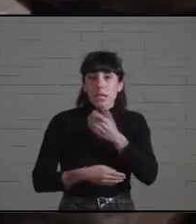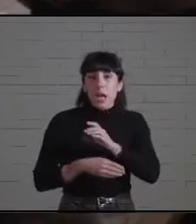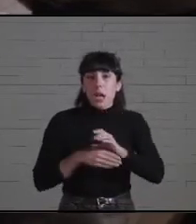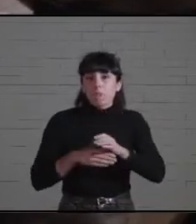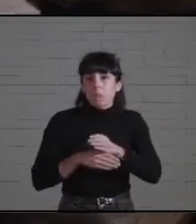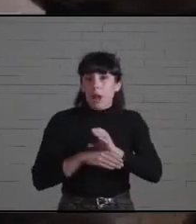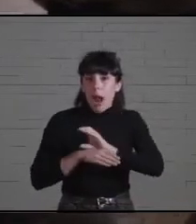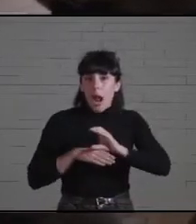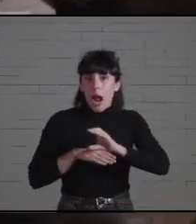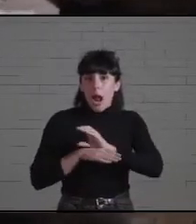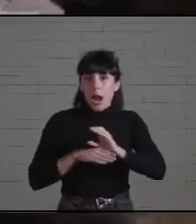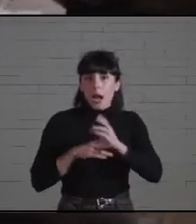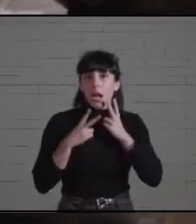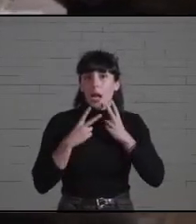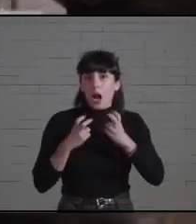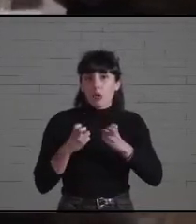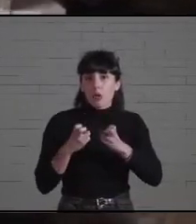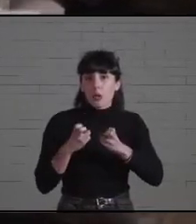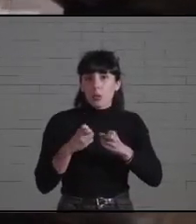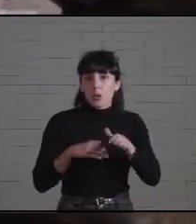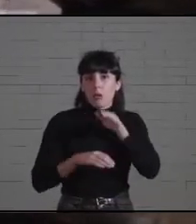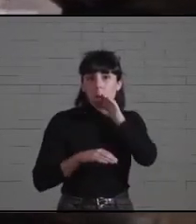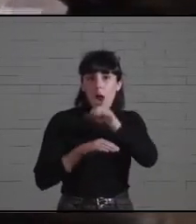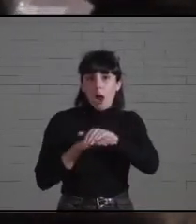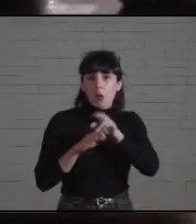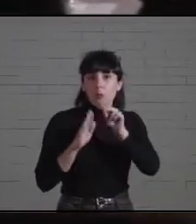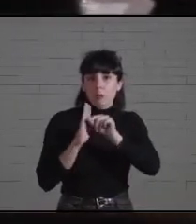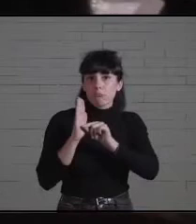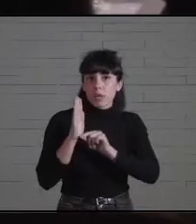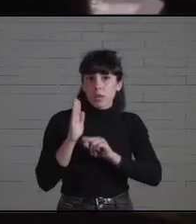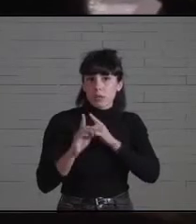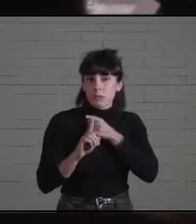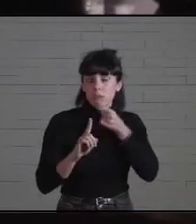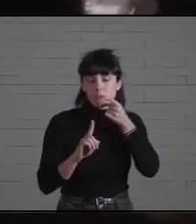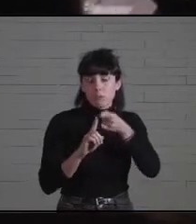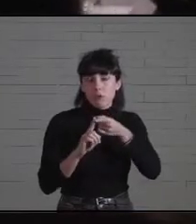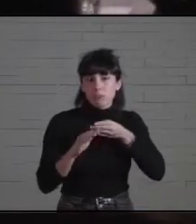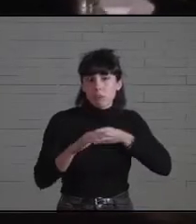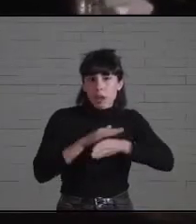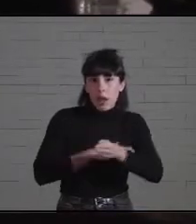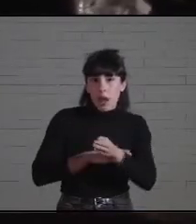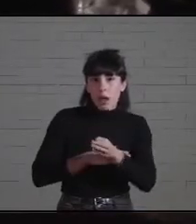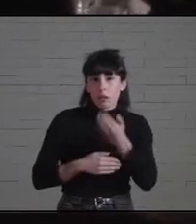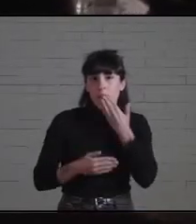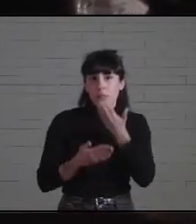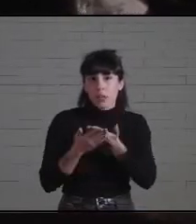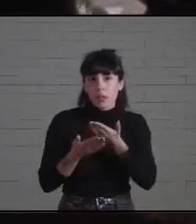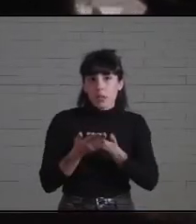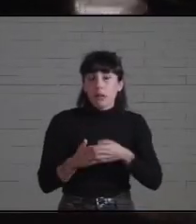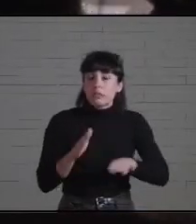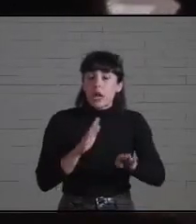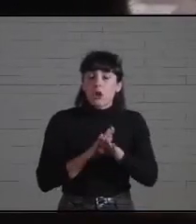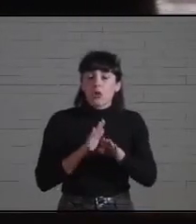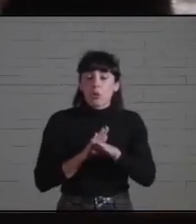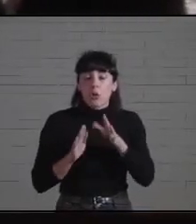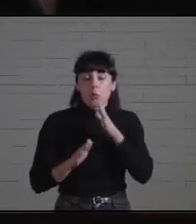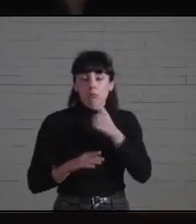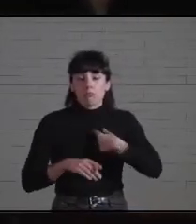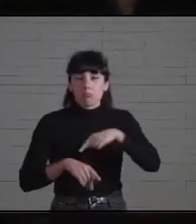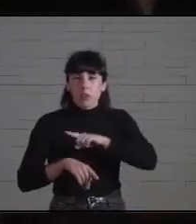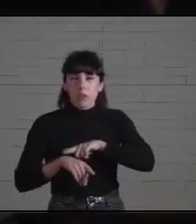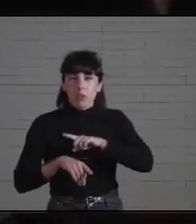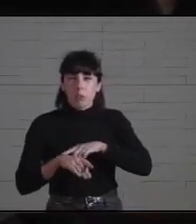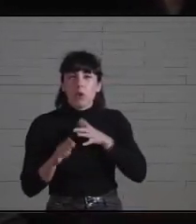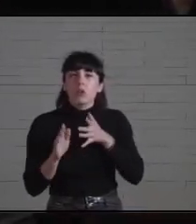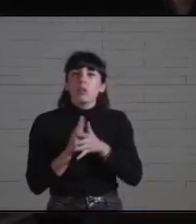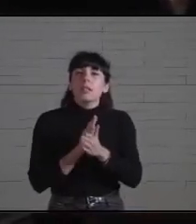contributiva. Es otra de las recomendaciones que tenemos. Seguimos, que creo que voy mal de tiempo. ¿Es posible la